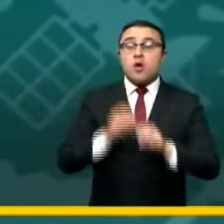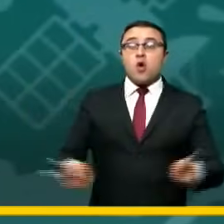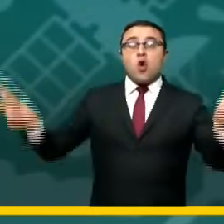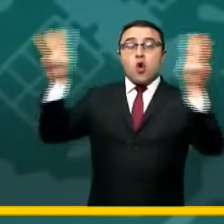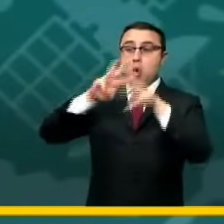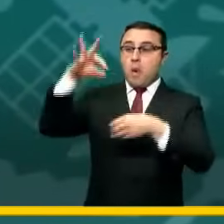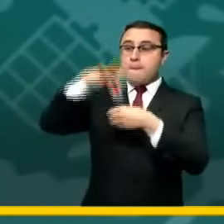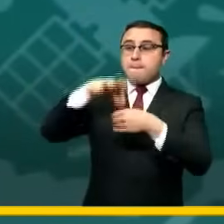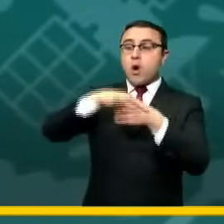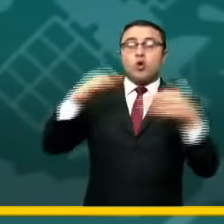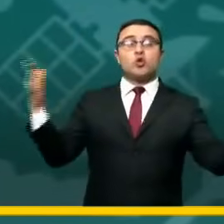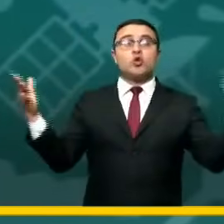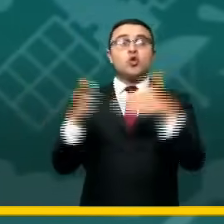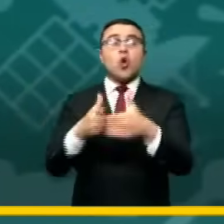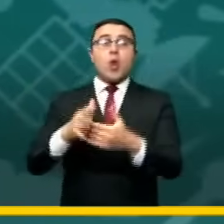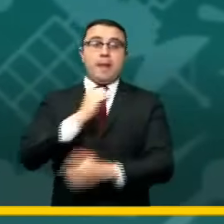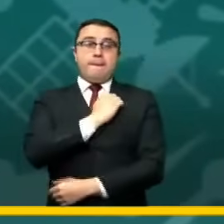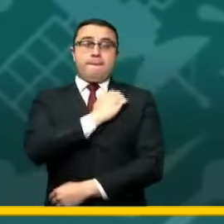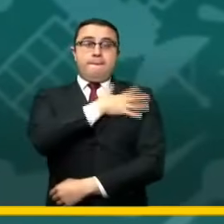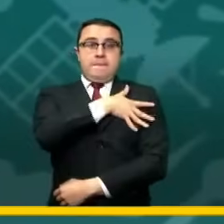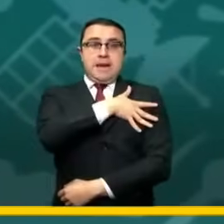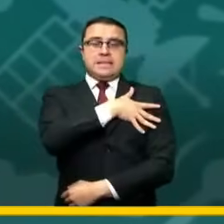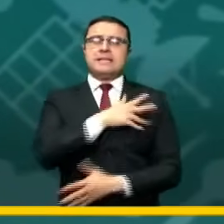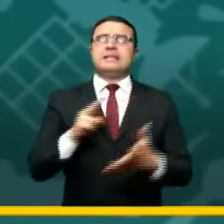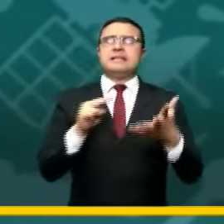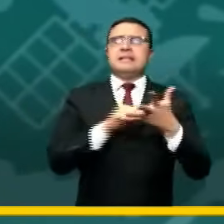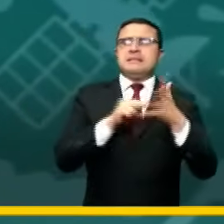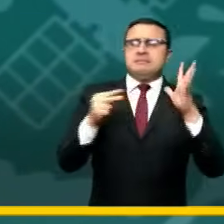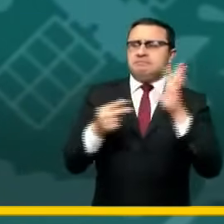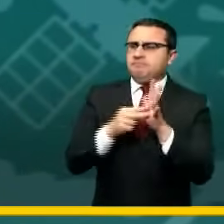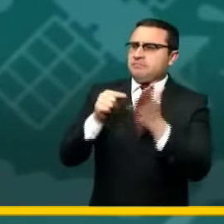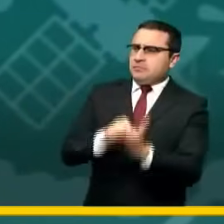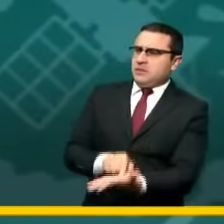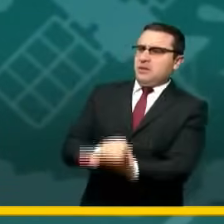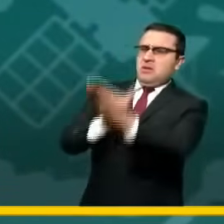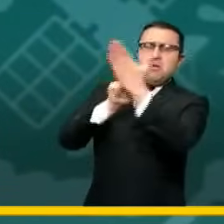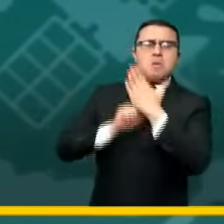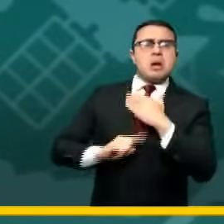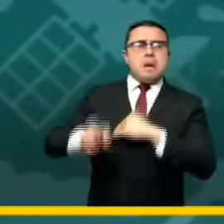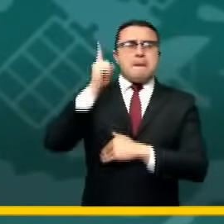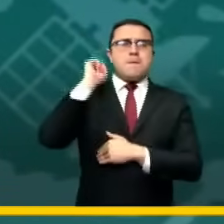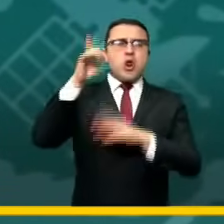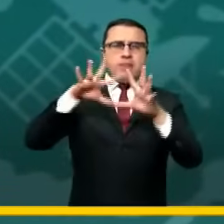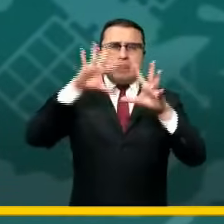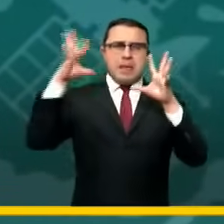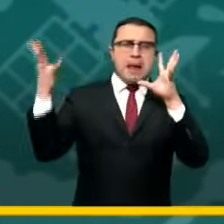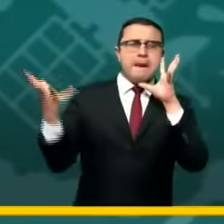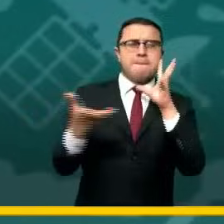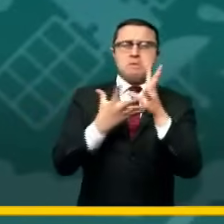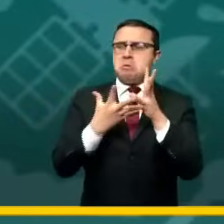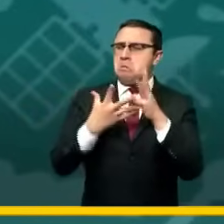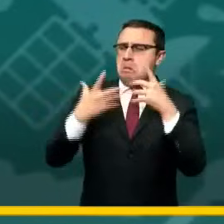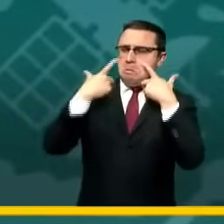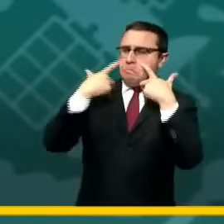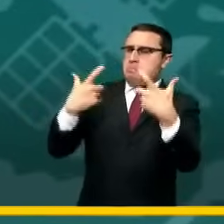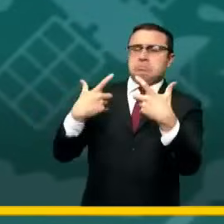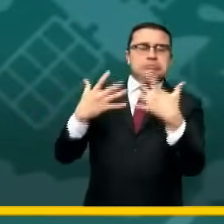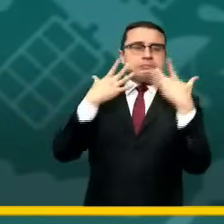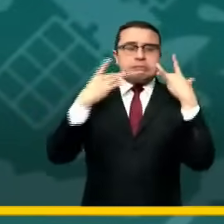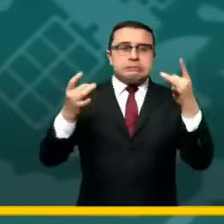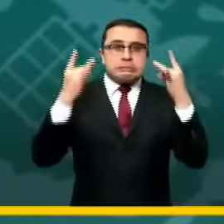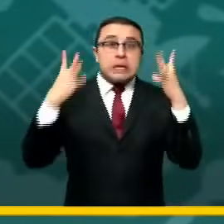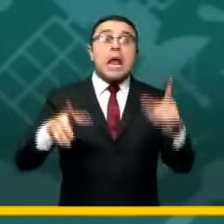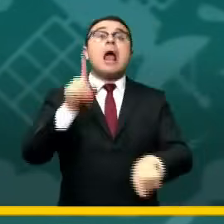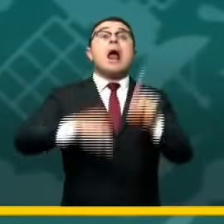la barbarie contra Palestina marcan una fragmentación política mundial. Aún hay países que